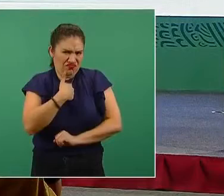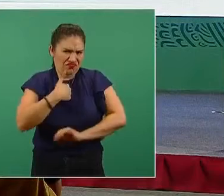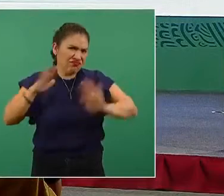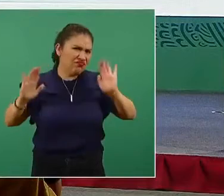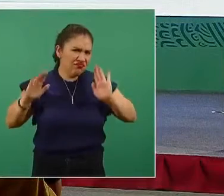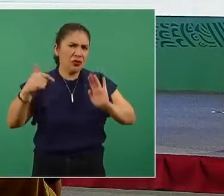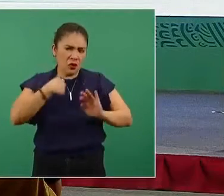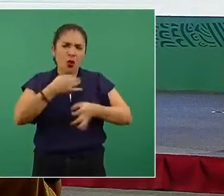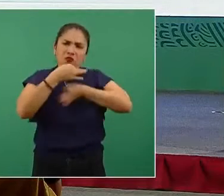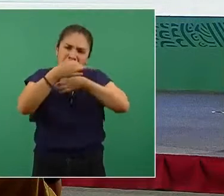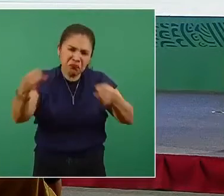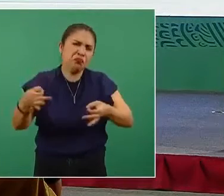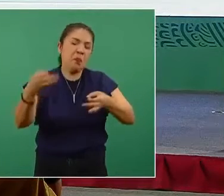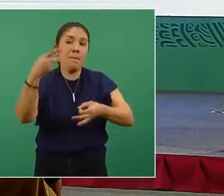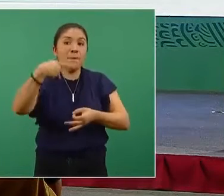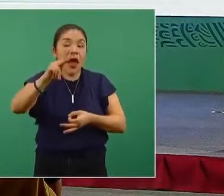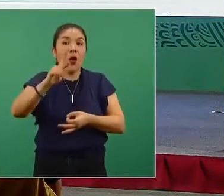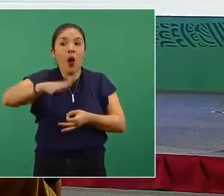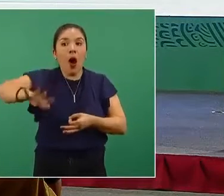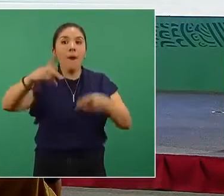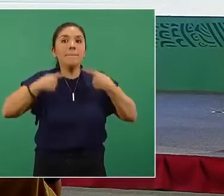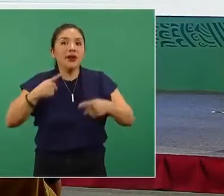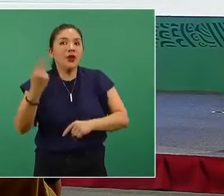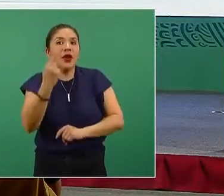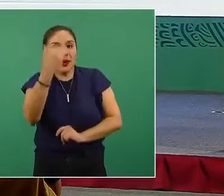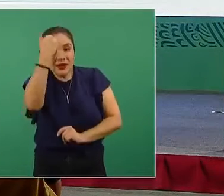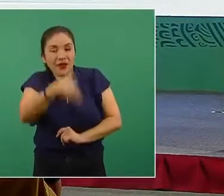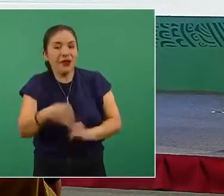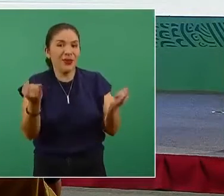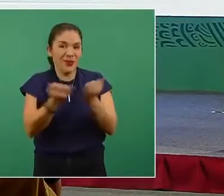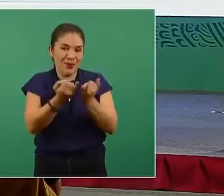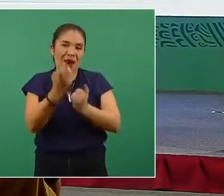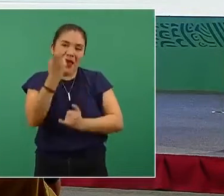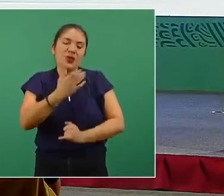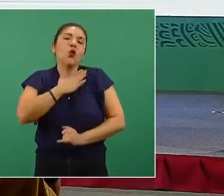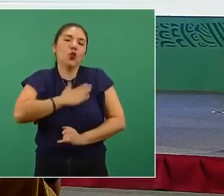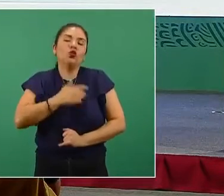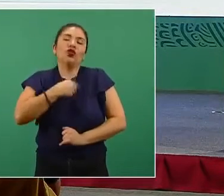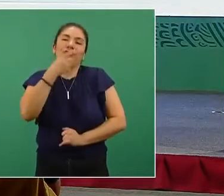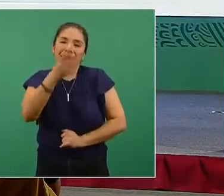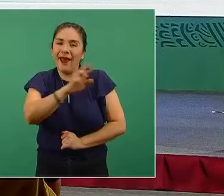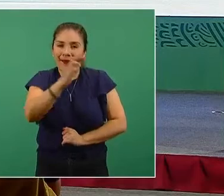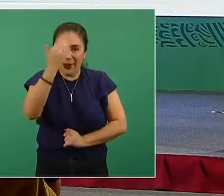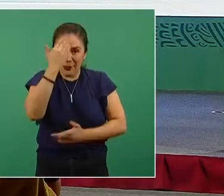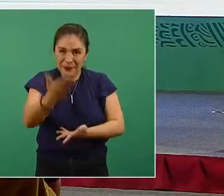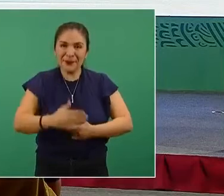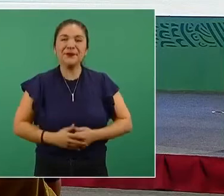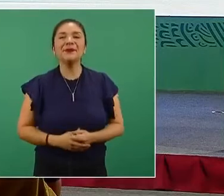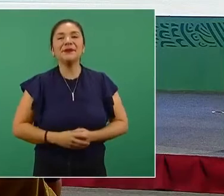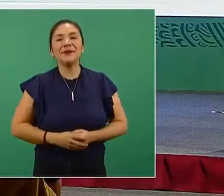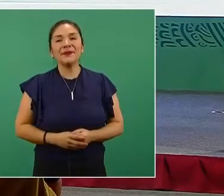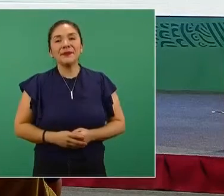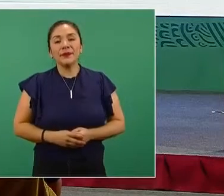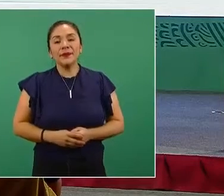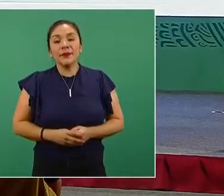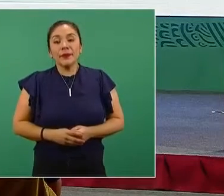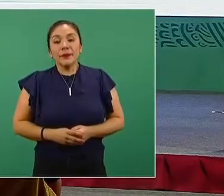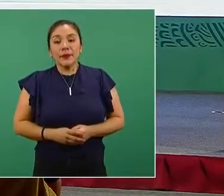que somos quienes lo informamos, sino por el público en general, pero es justo reconocerlo. La siguiente.